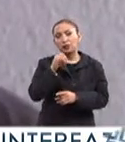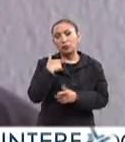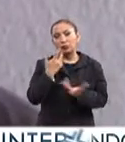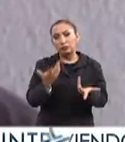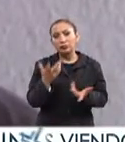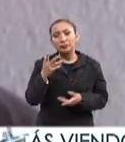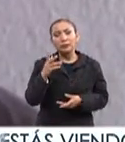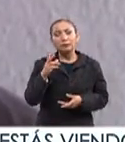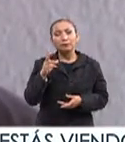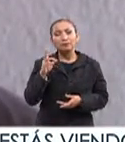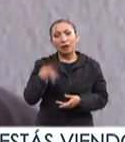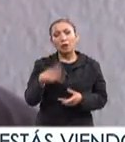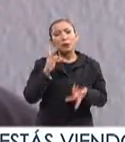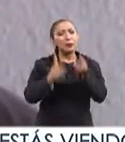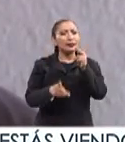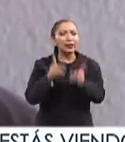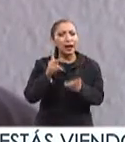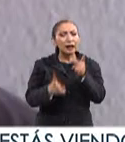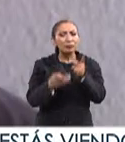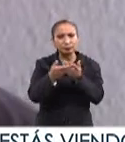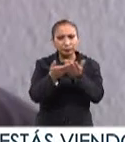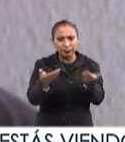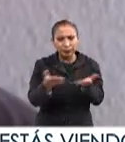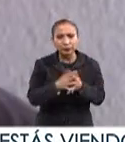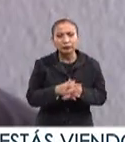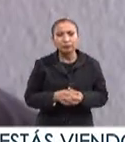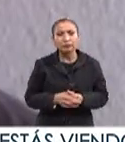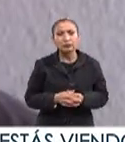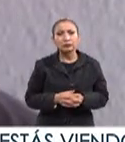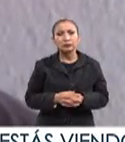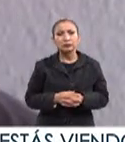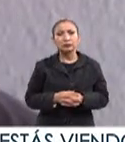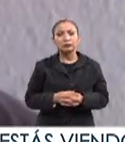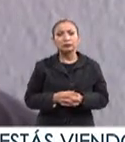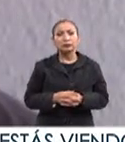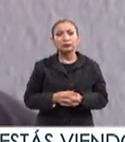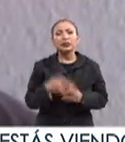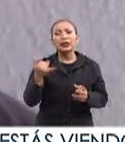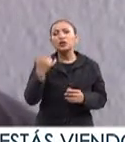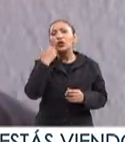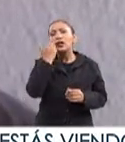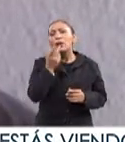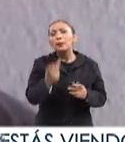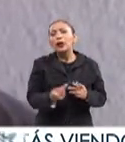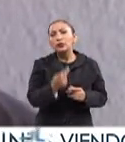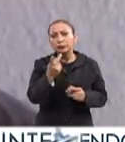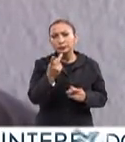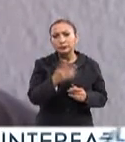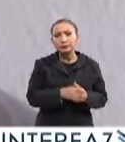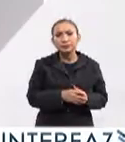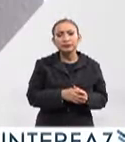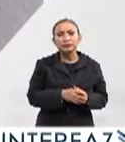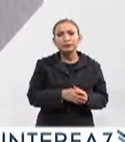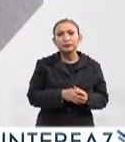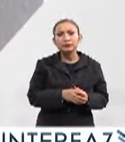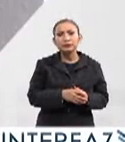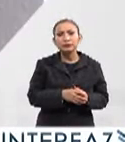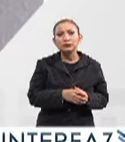da muchísimo gusto platicar contigo y pues quisiera preguntarte